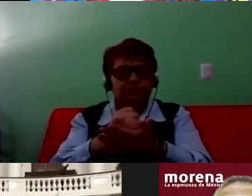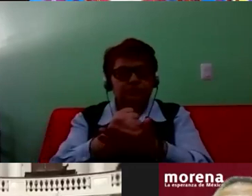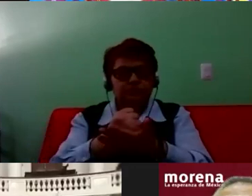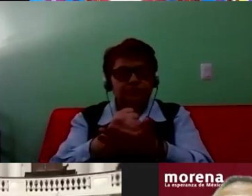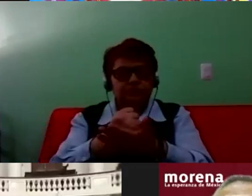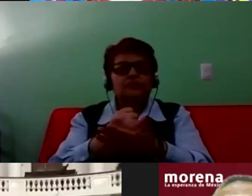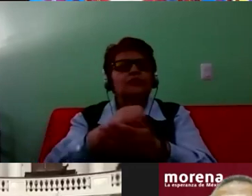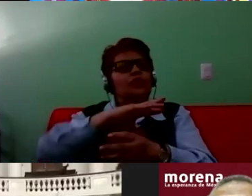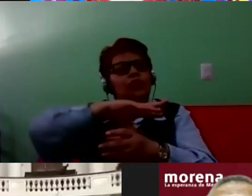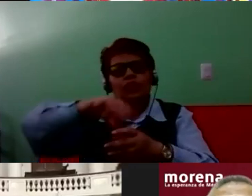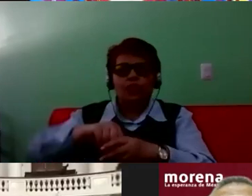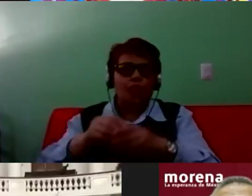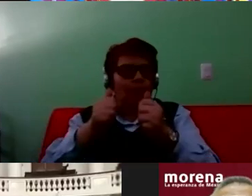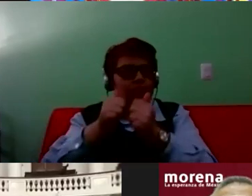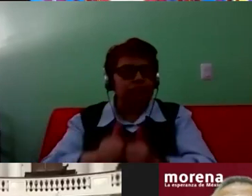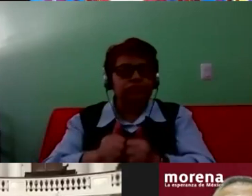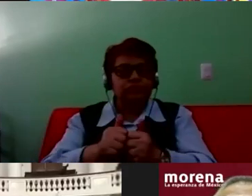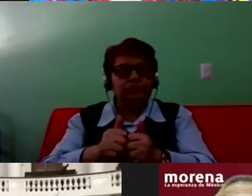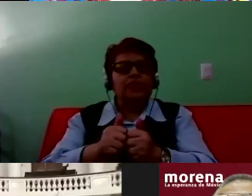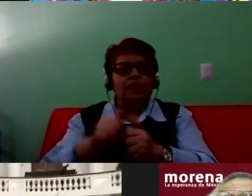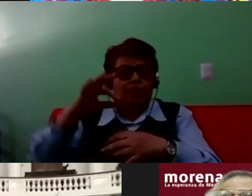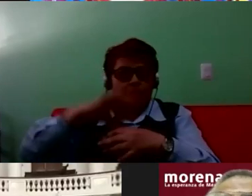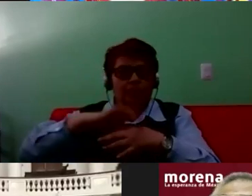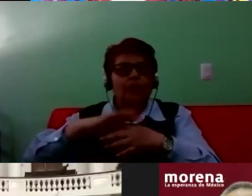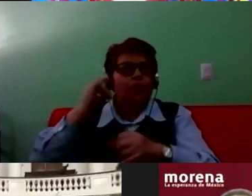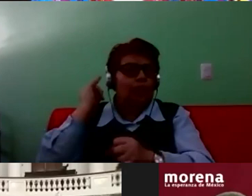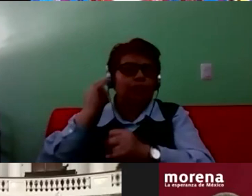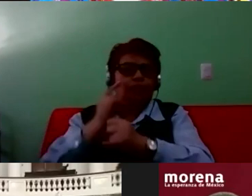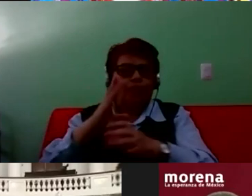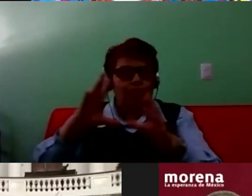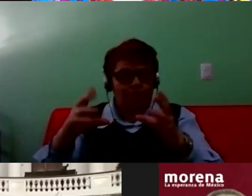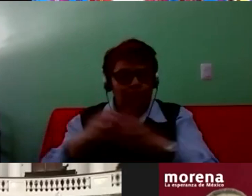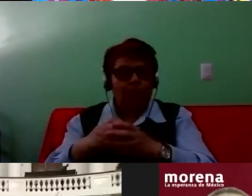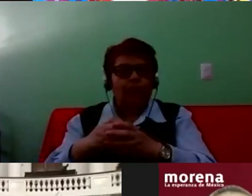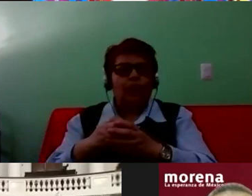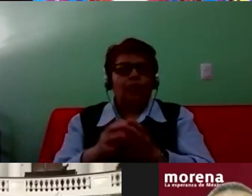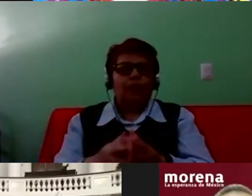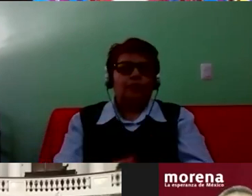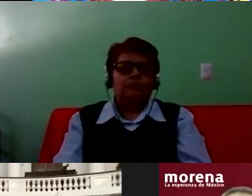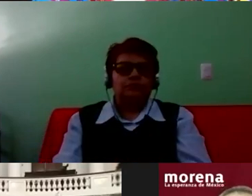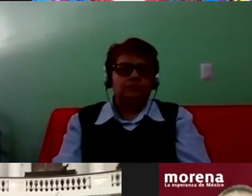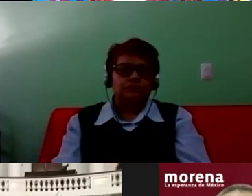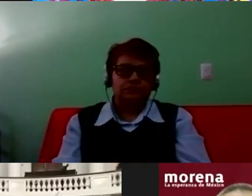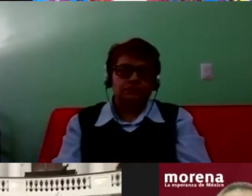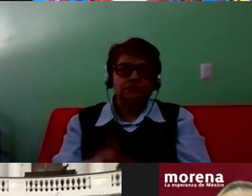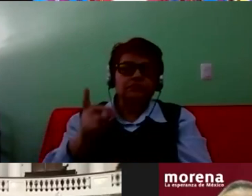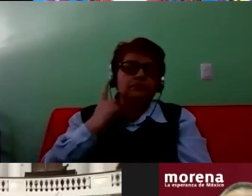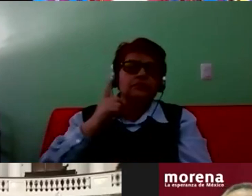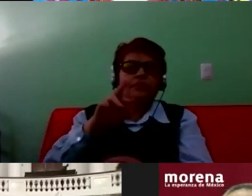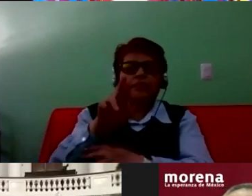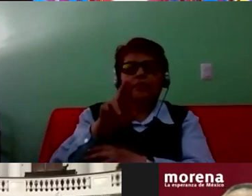todos los integrantes presentes. Es una votación por unanimidad. A favor. Diputado Ricardo.